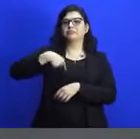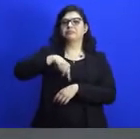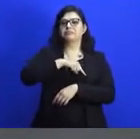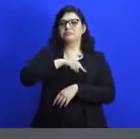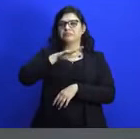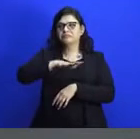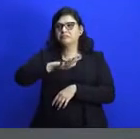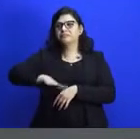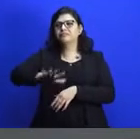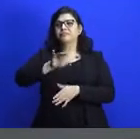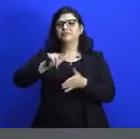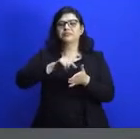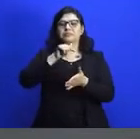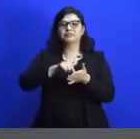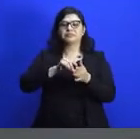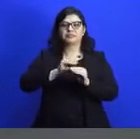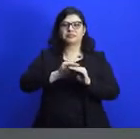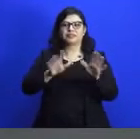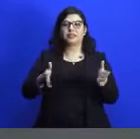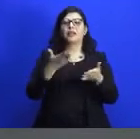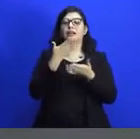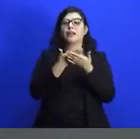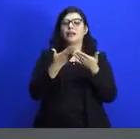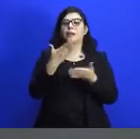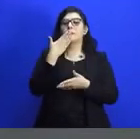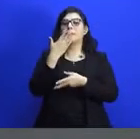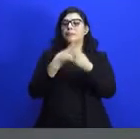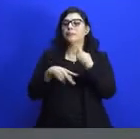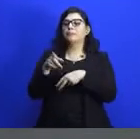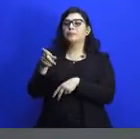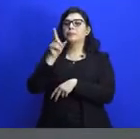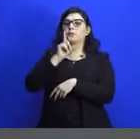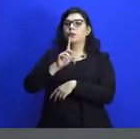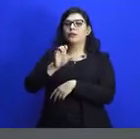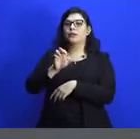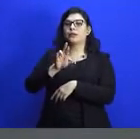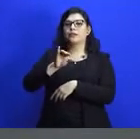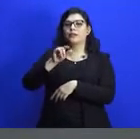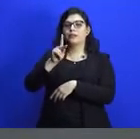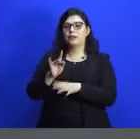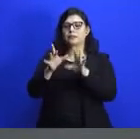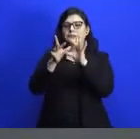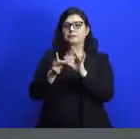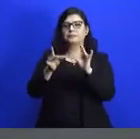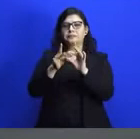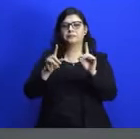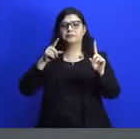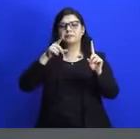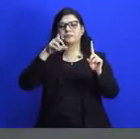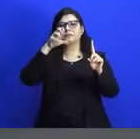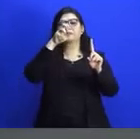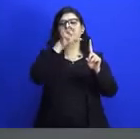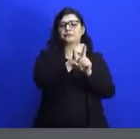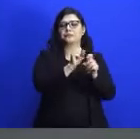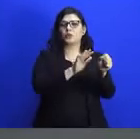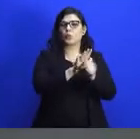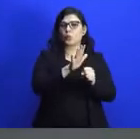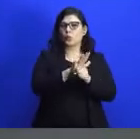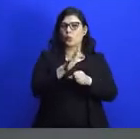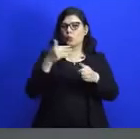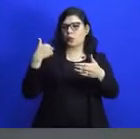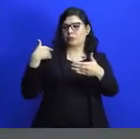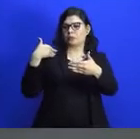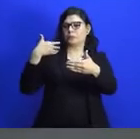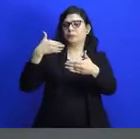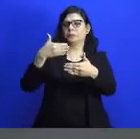lugar. Ahora le doy la bienvenida a Erika para que nos platique más sobre los logros que hemos alcanzado a lo largo del